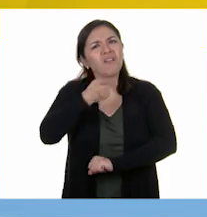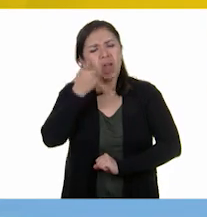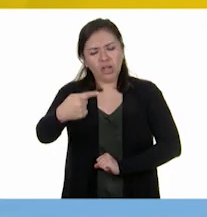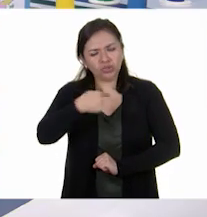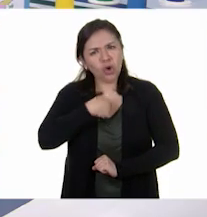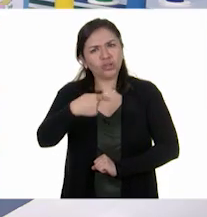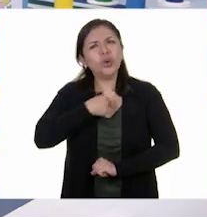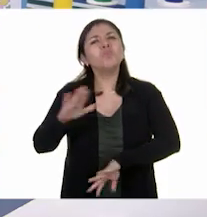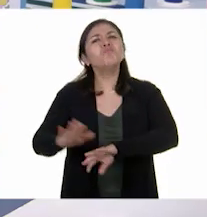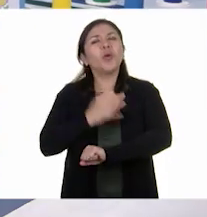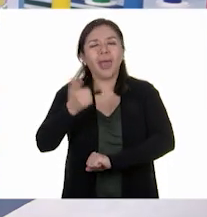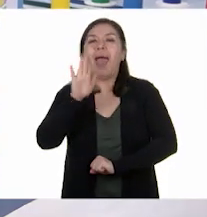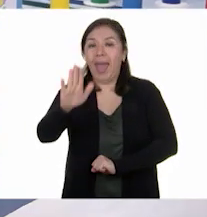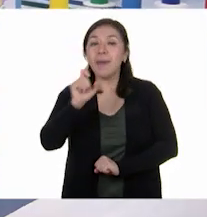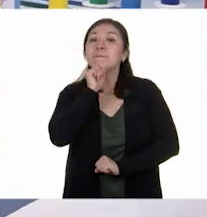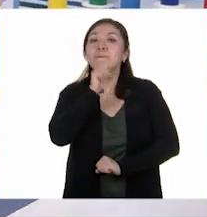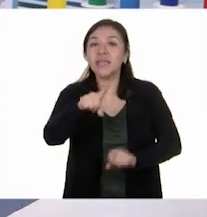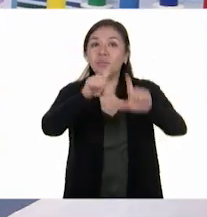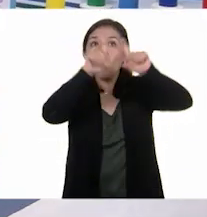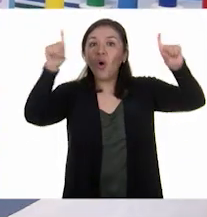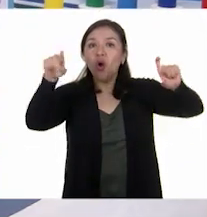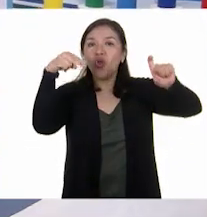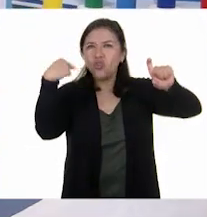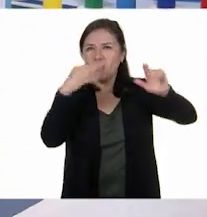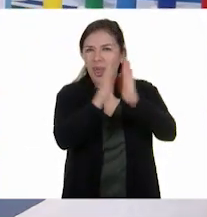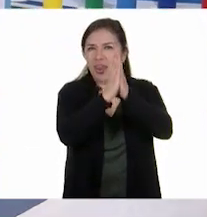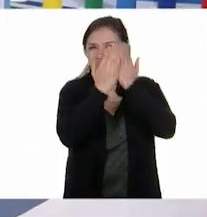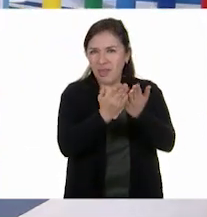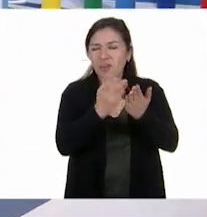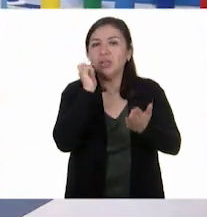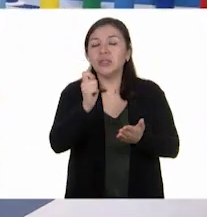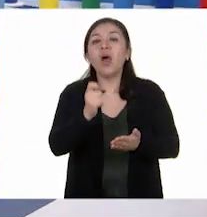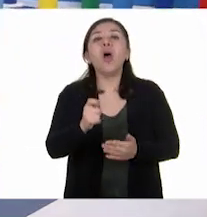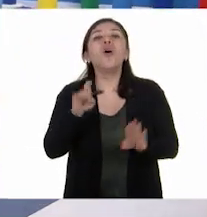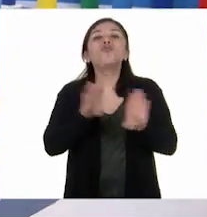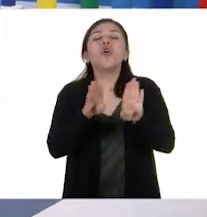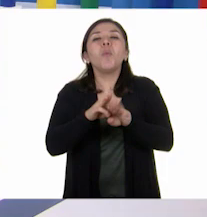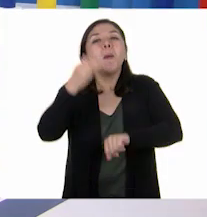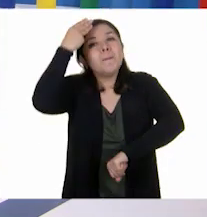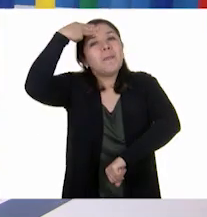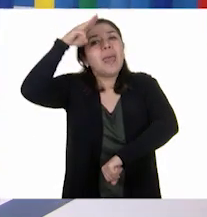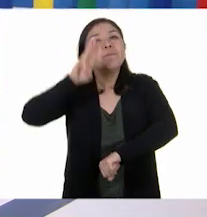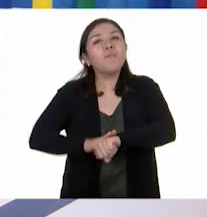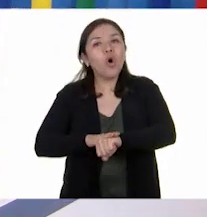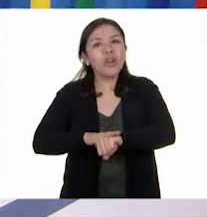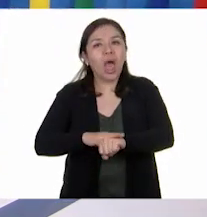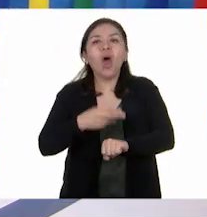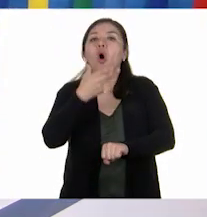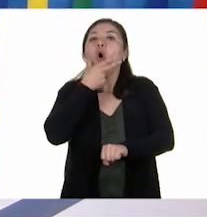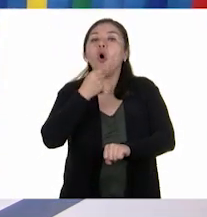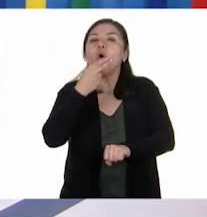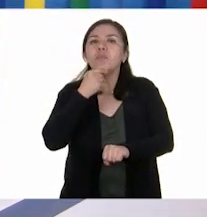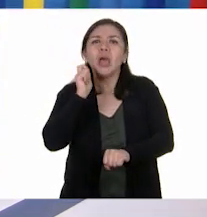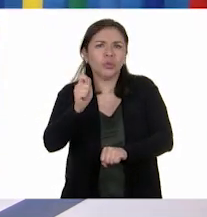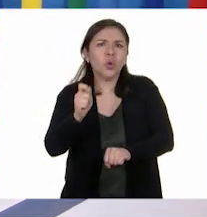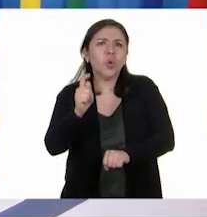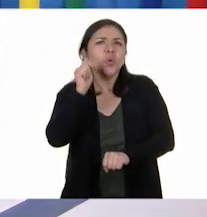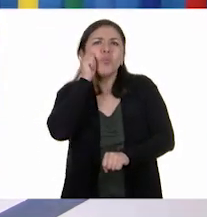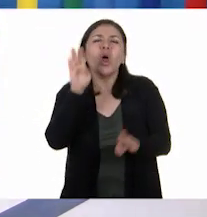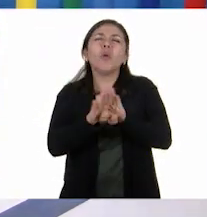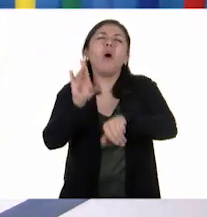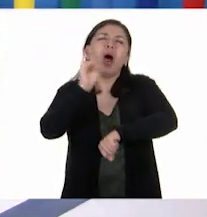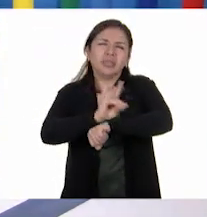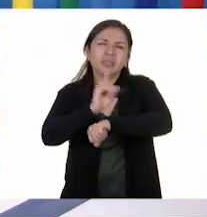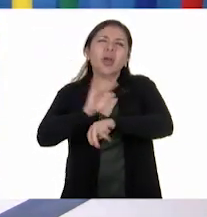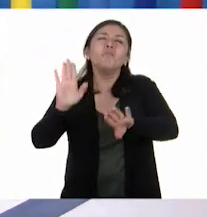En el mismo título del libro se encuentra la respuesta, pues se trata de unas memorias, las cuales, a pesar de ser ficcionales